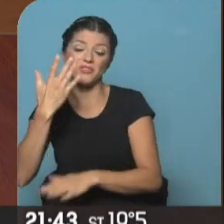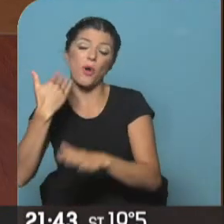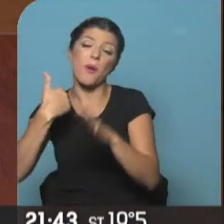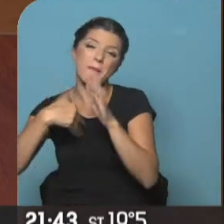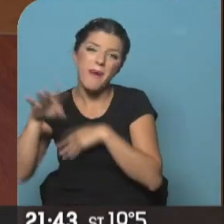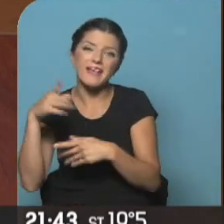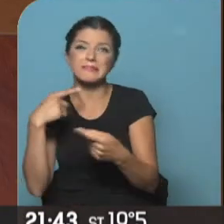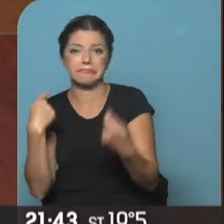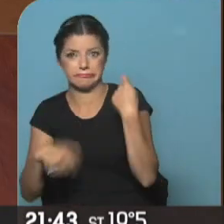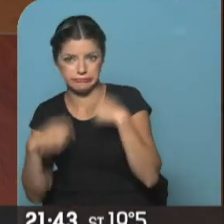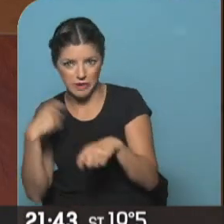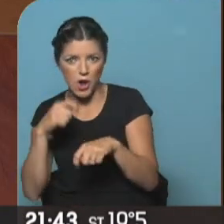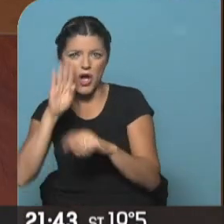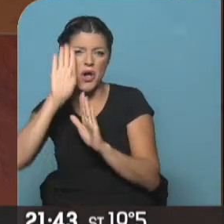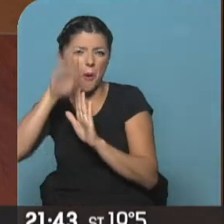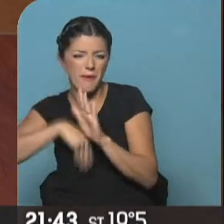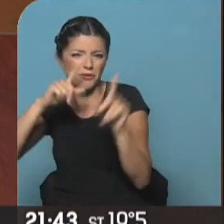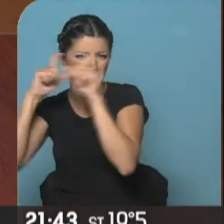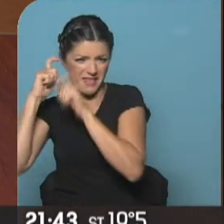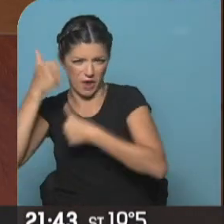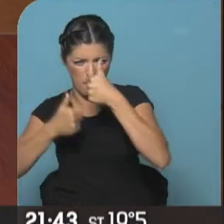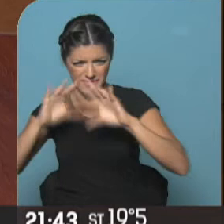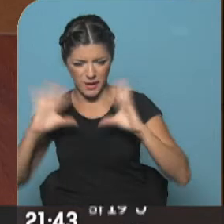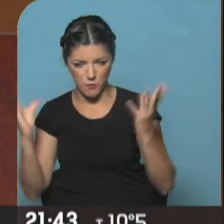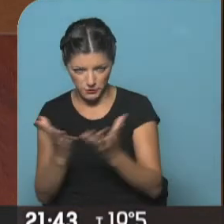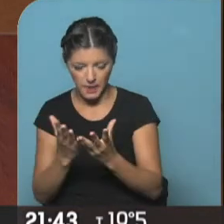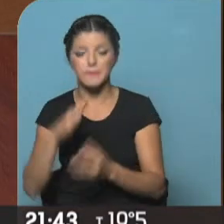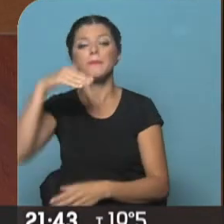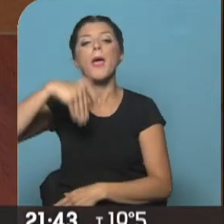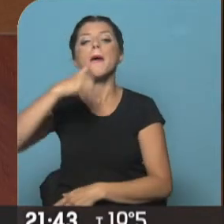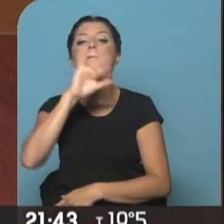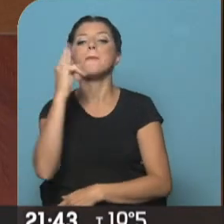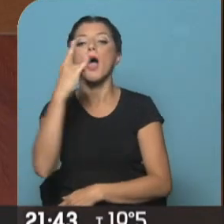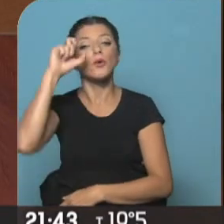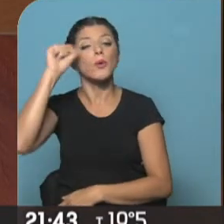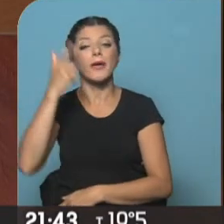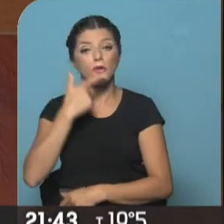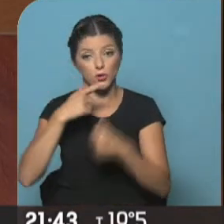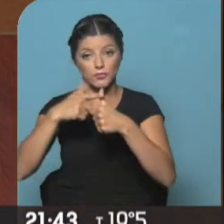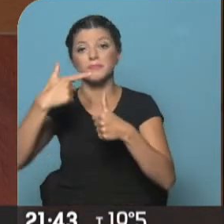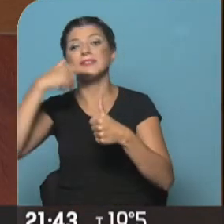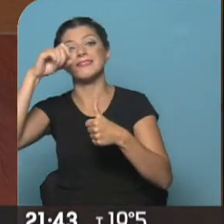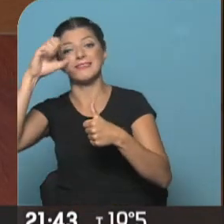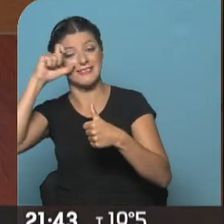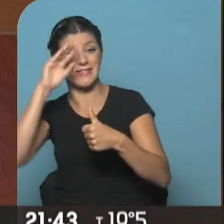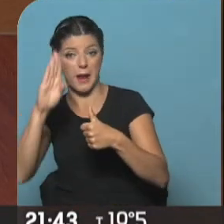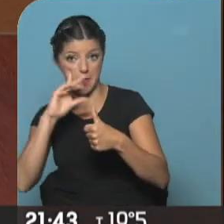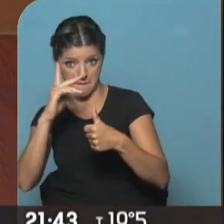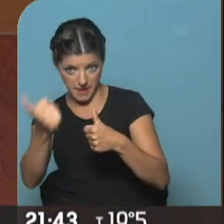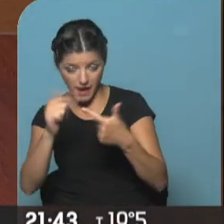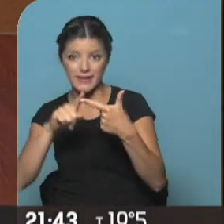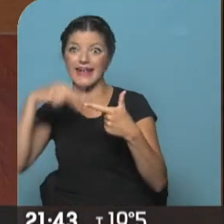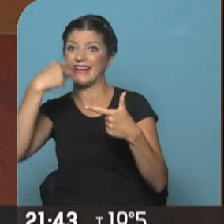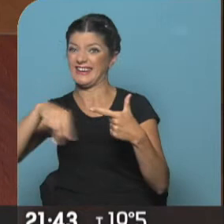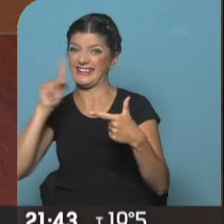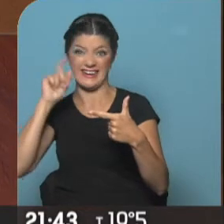seleccionados con menos historia. Allí están Marruecos, Serbia, Nigeria, probablemente el más fuerte de este